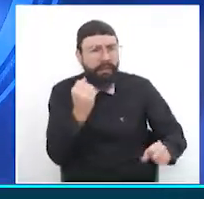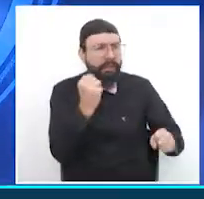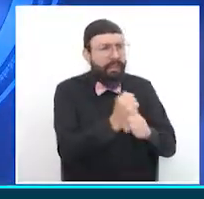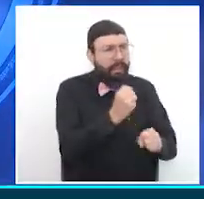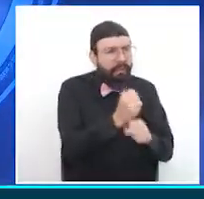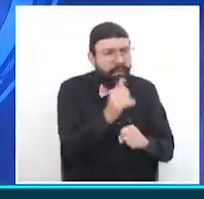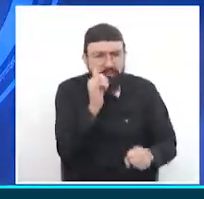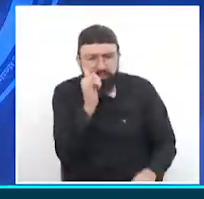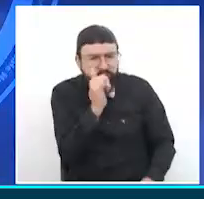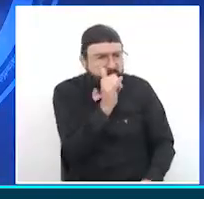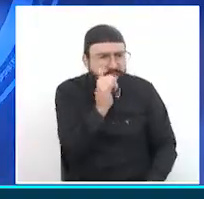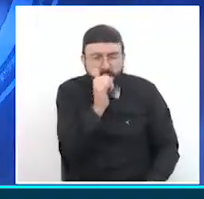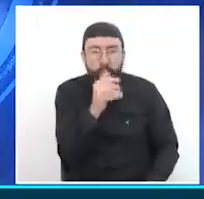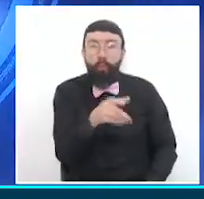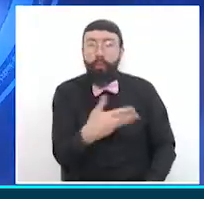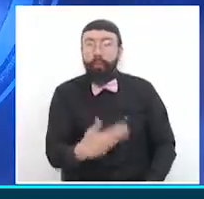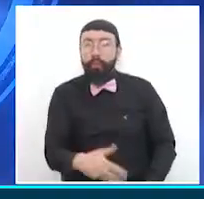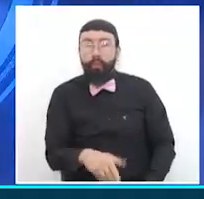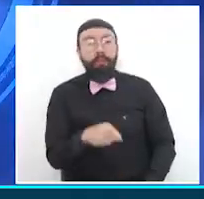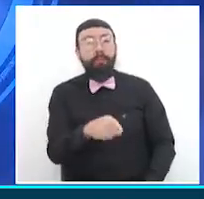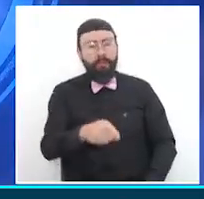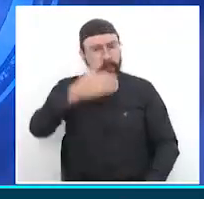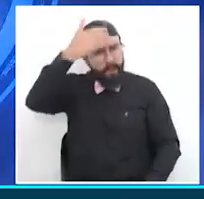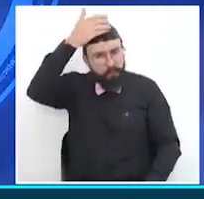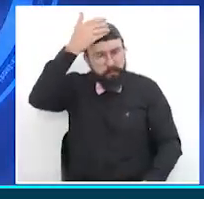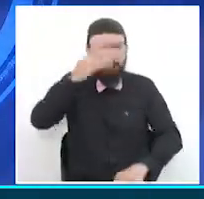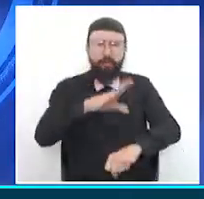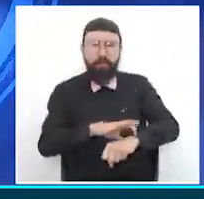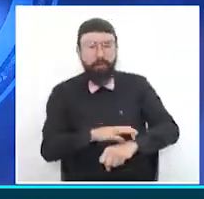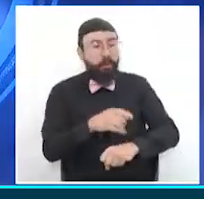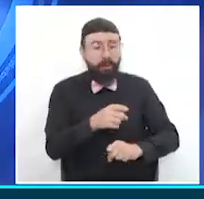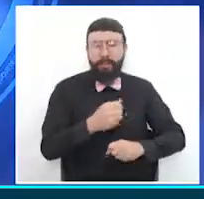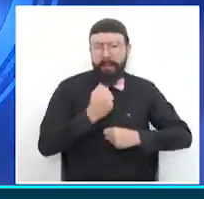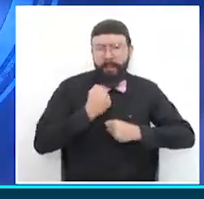la primera línea de batalla, donde profesionales en salud dan su